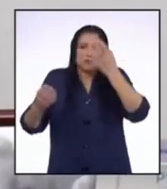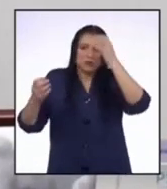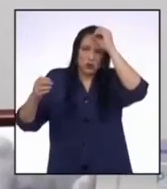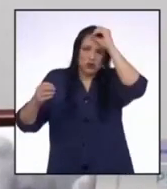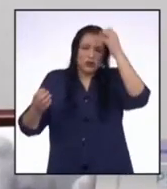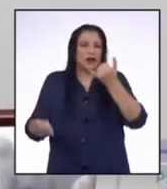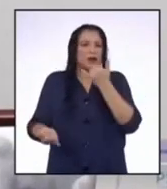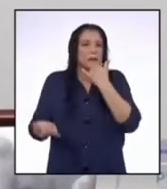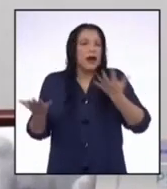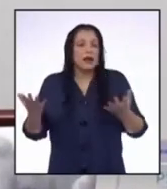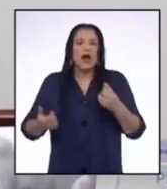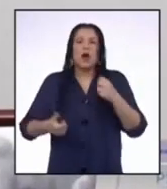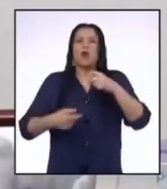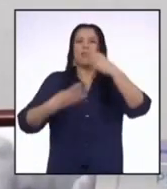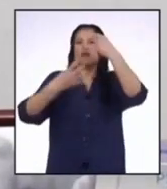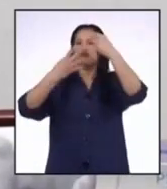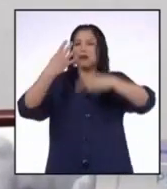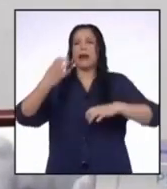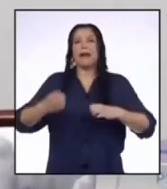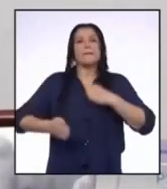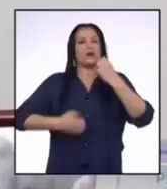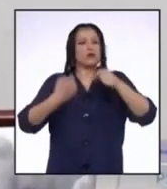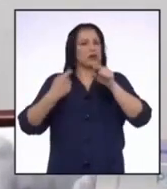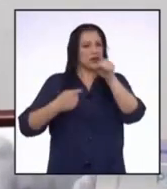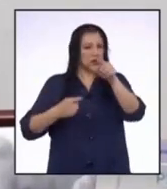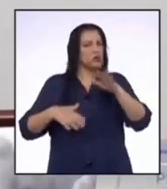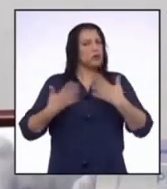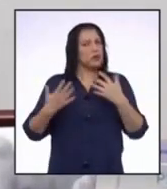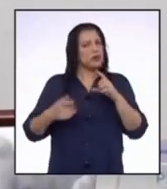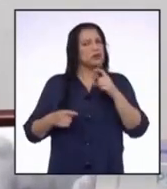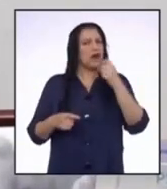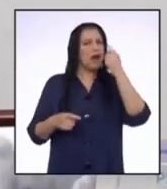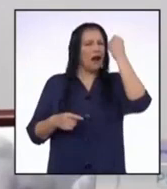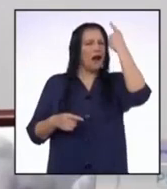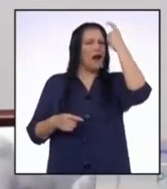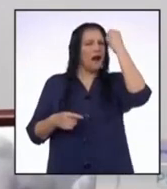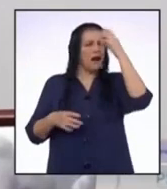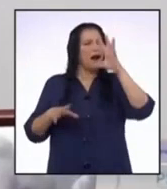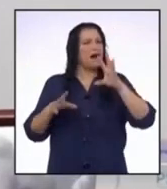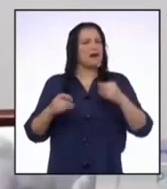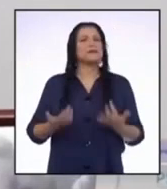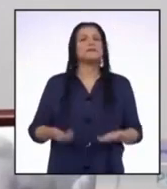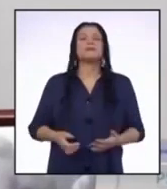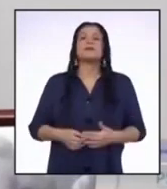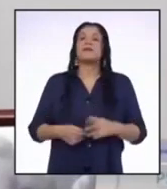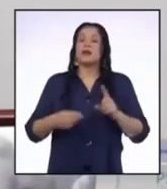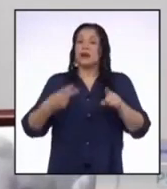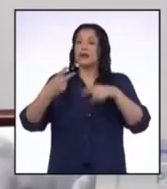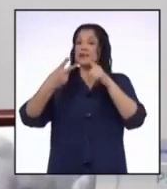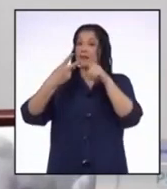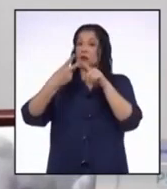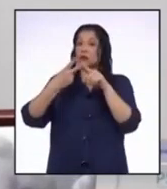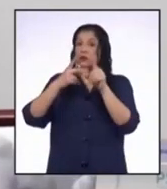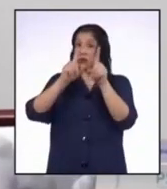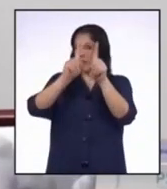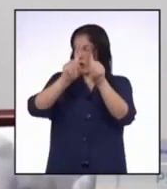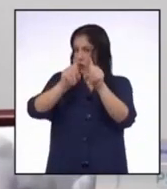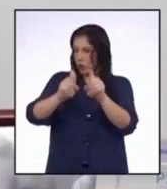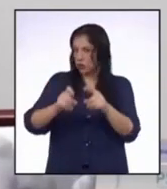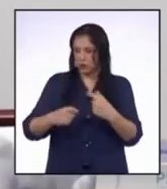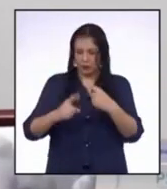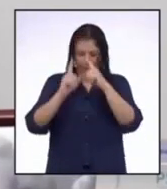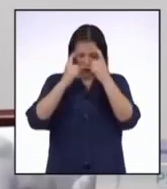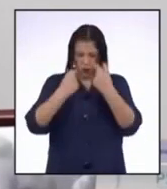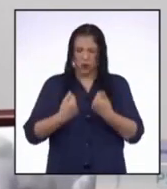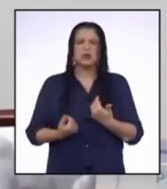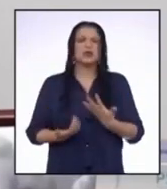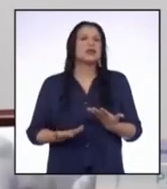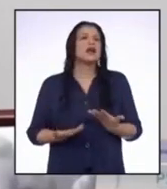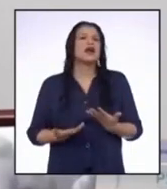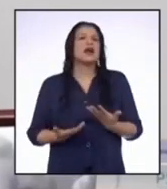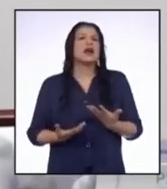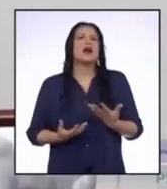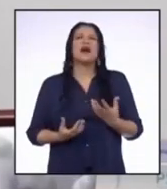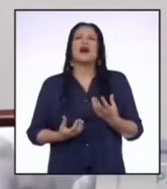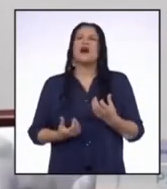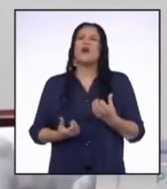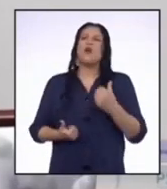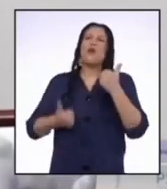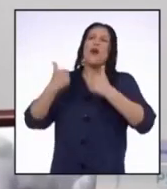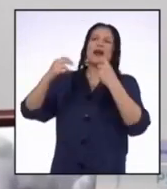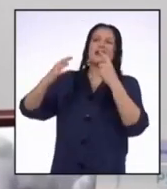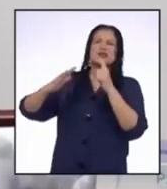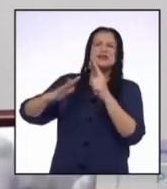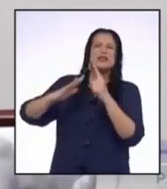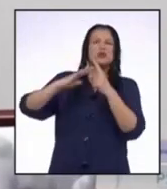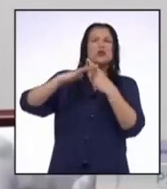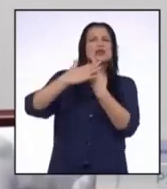otras emociones que tú vas a poder reconocer. Y en segundo lugar, te recomiendo que te preguntes a partir de qué